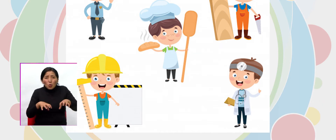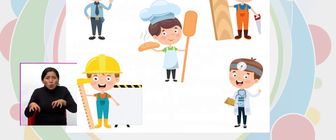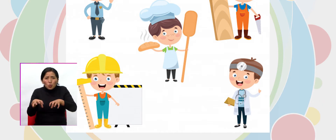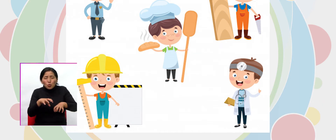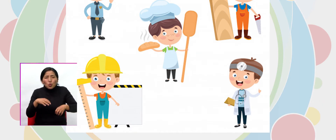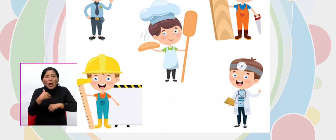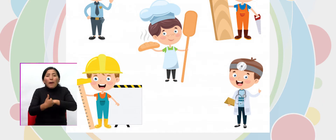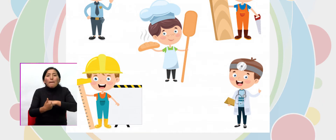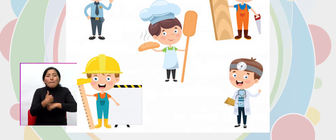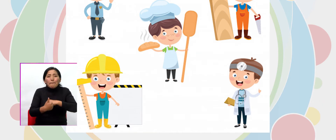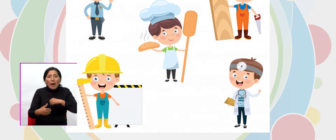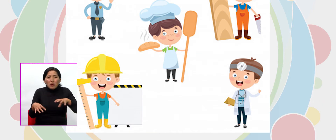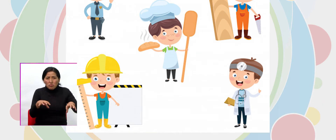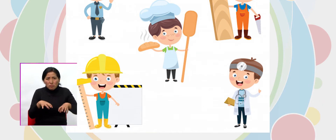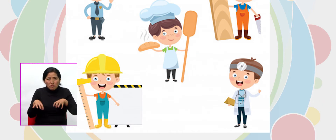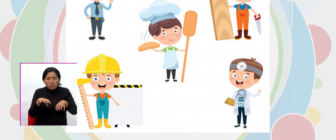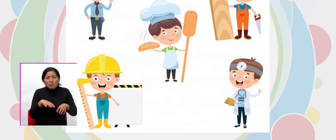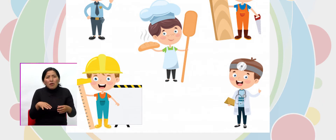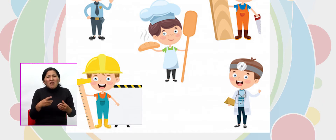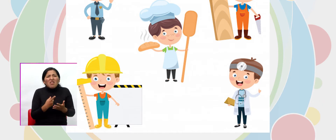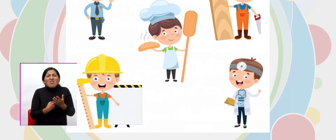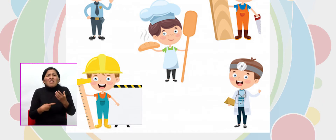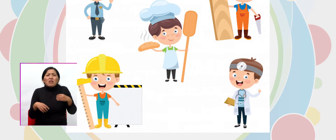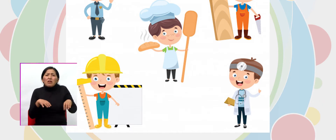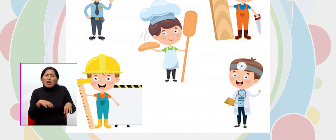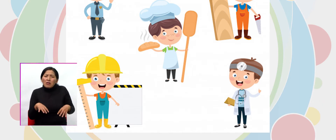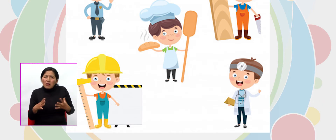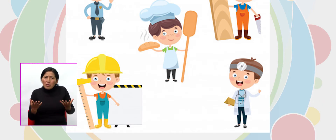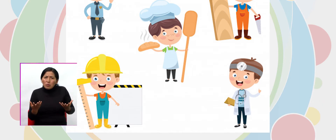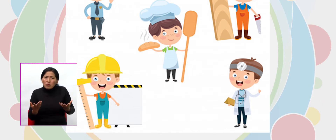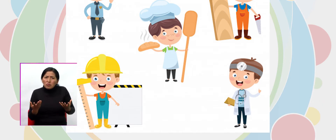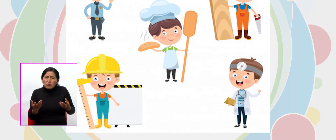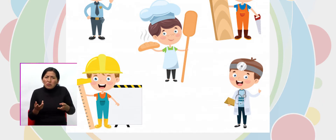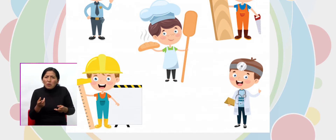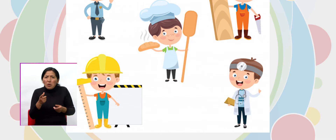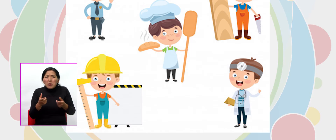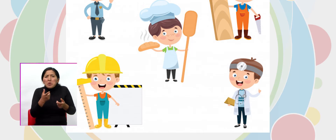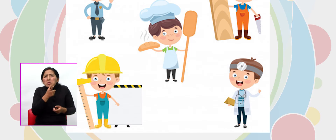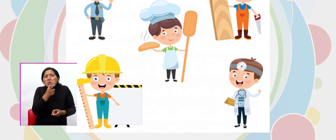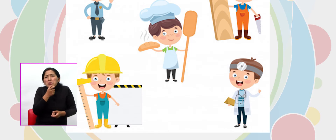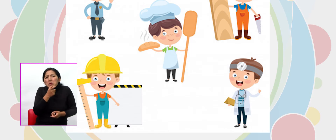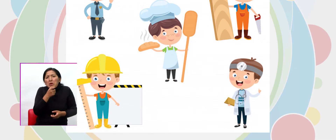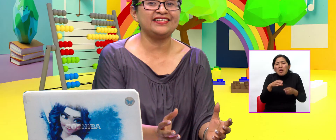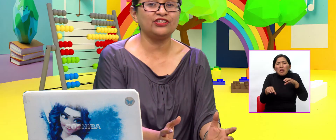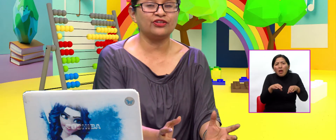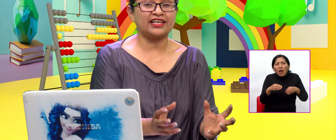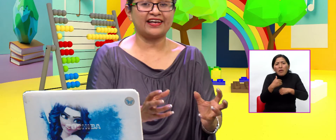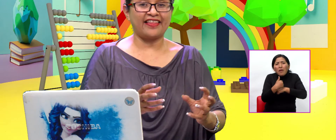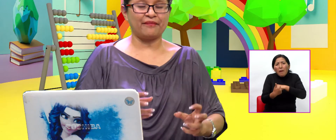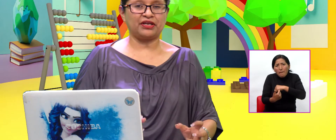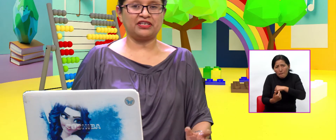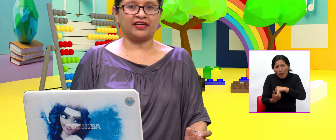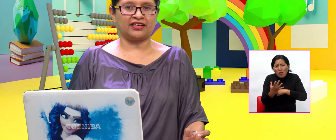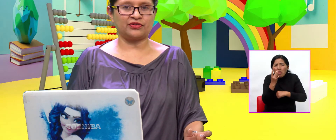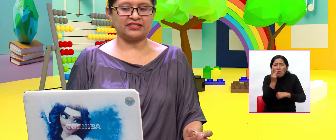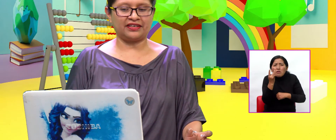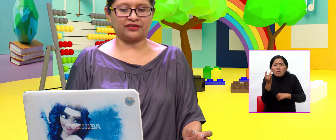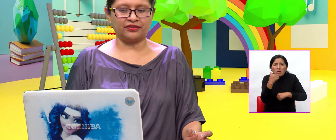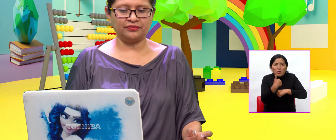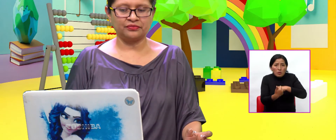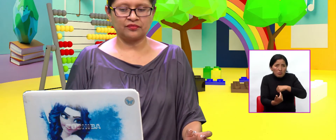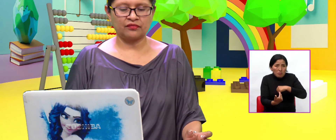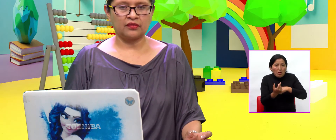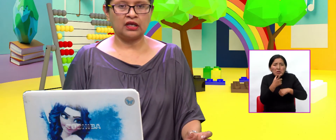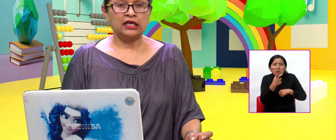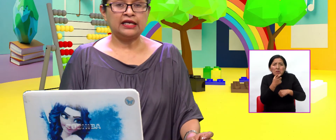haríamos si no existieran los panaderos? ¿Se imaginan? No tendríamos ese delicioso pancito de cada mañana ¿No es